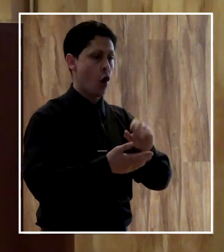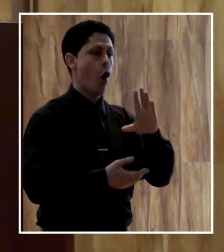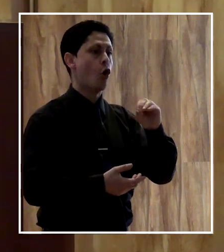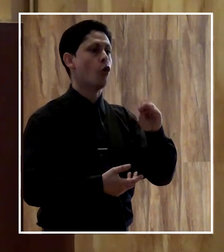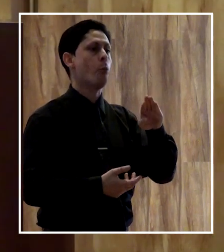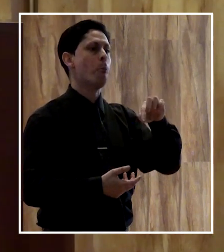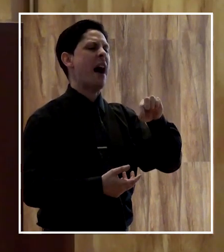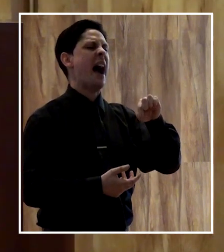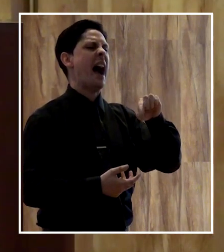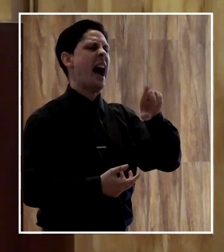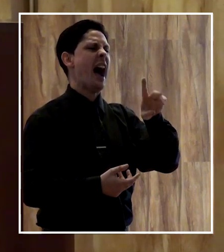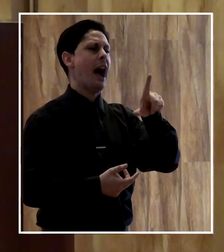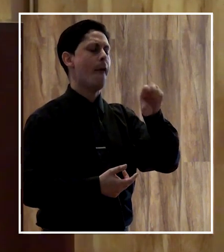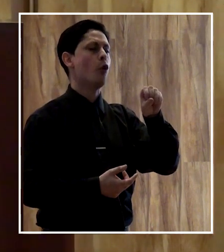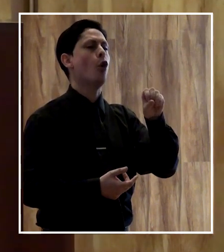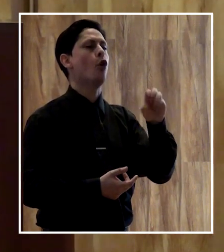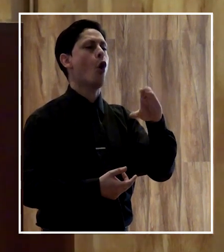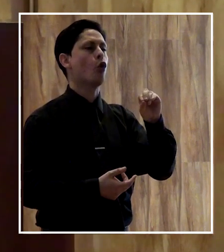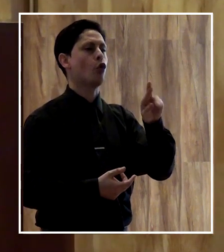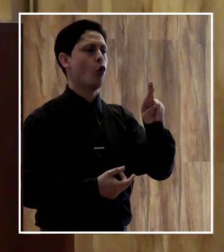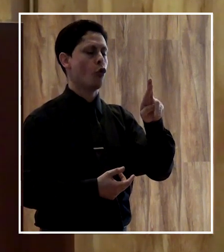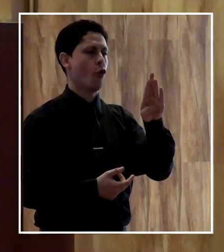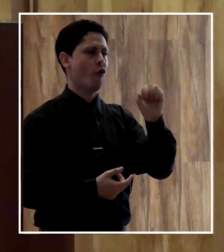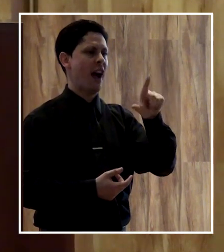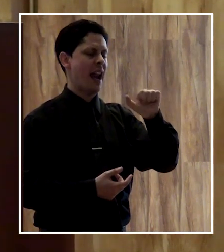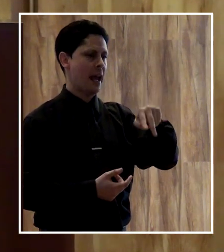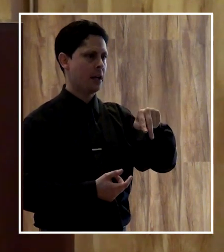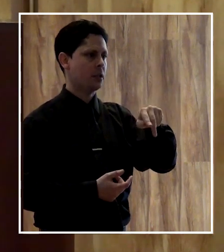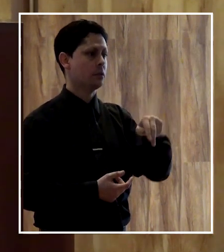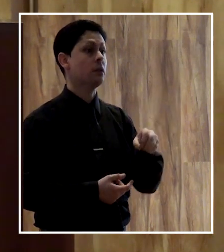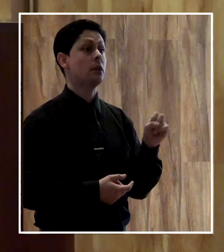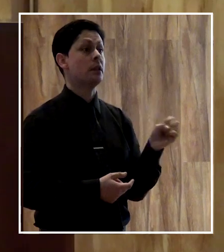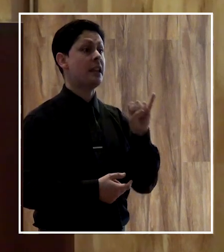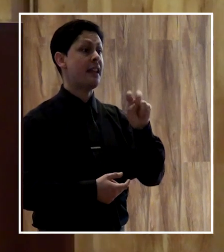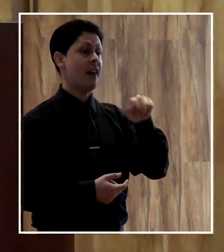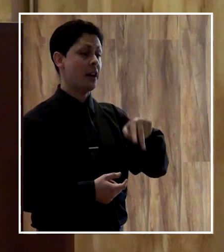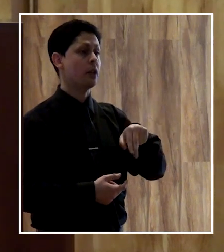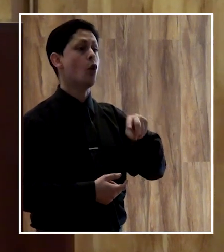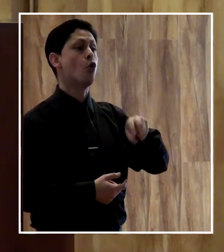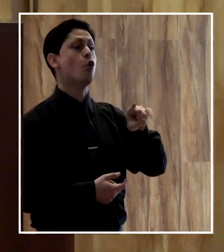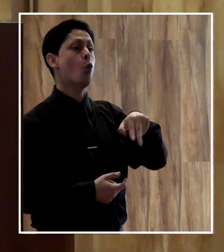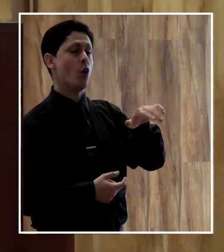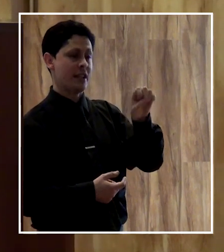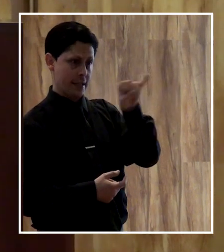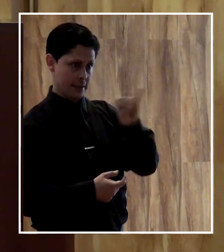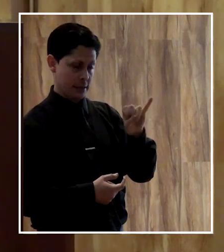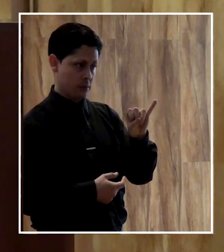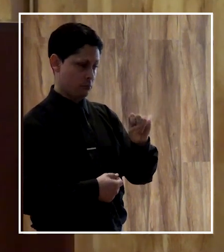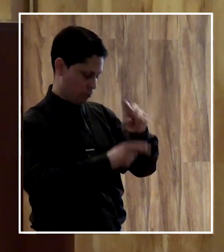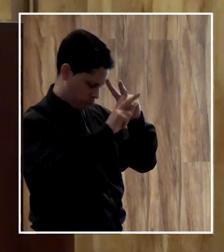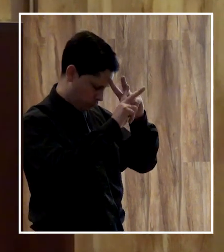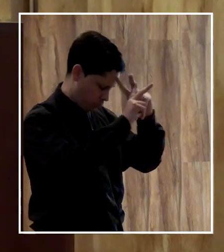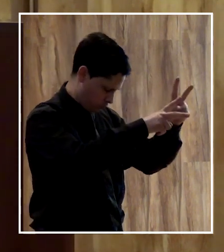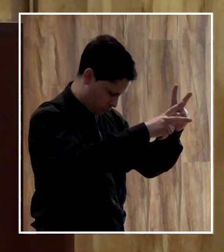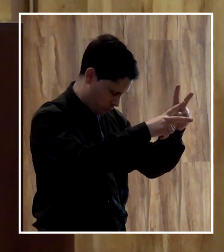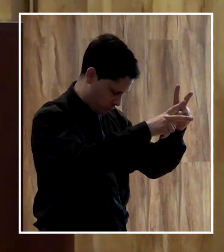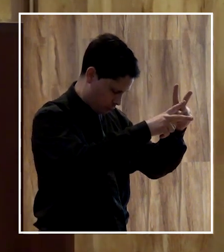Reyes, procederá a leer la resolución exenta que revista al profesor Iván Núñez Prieto como doctor honoris